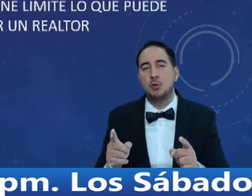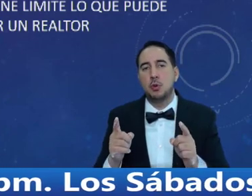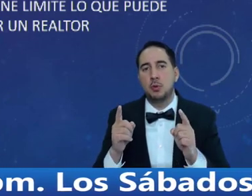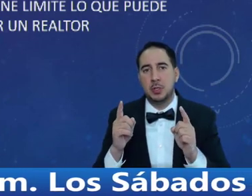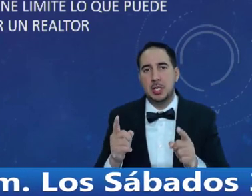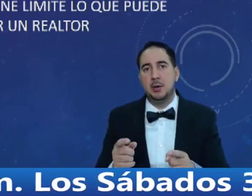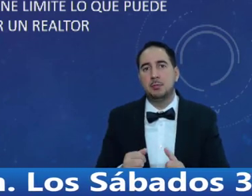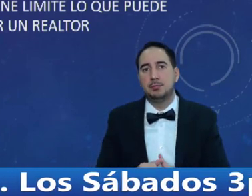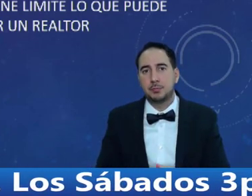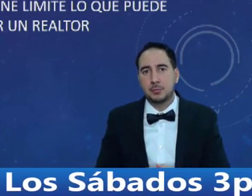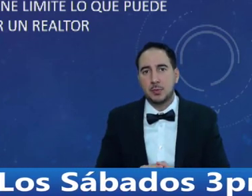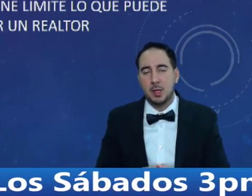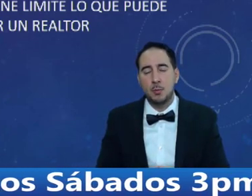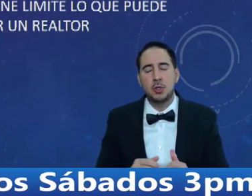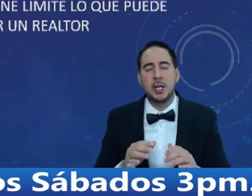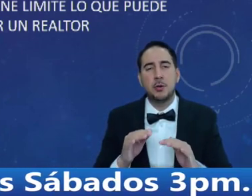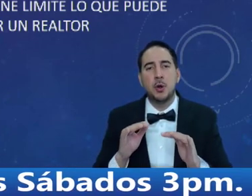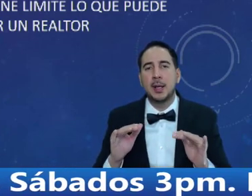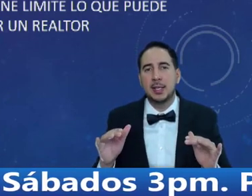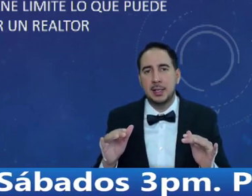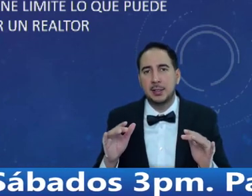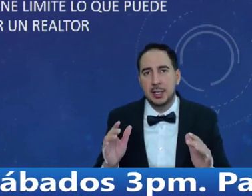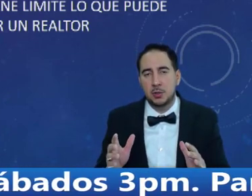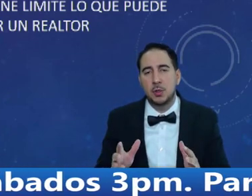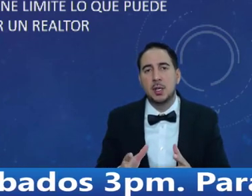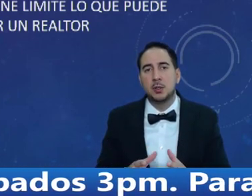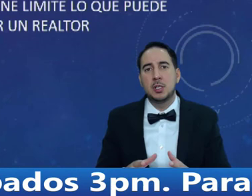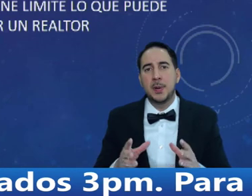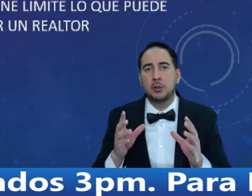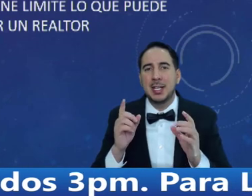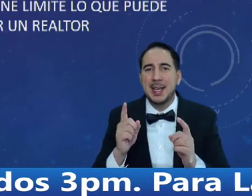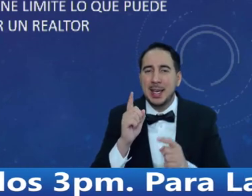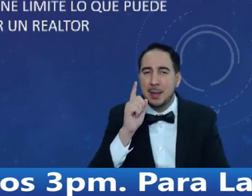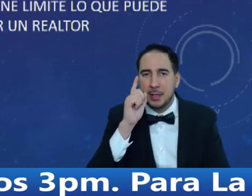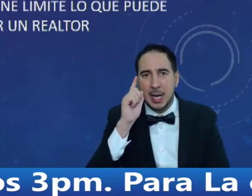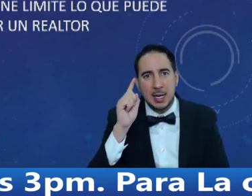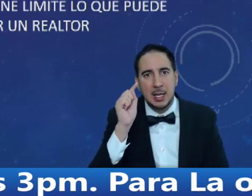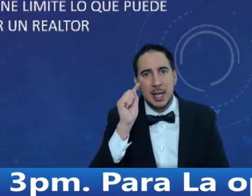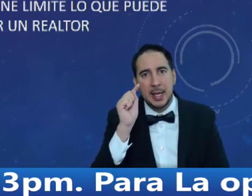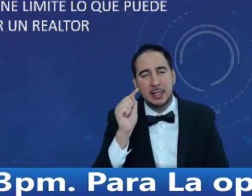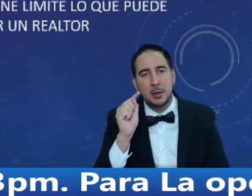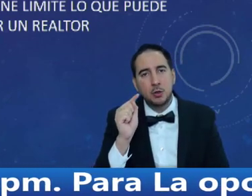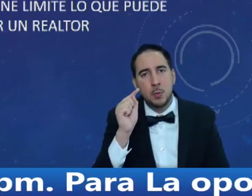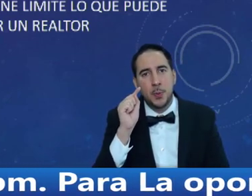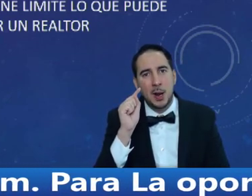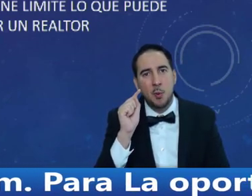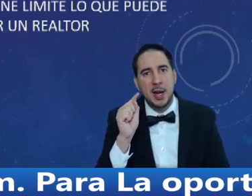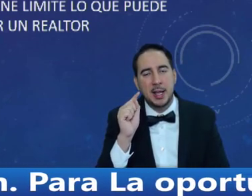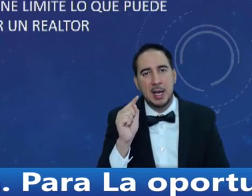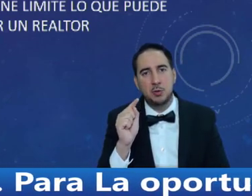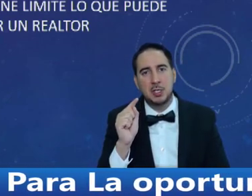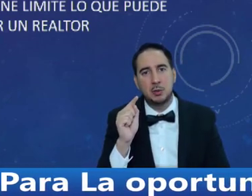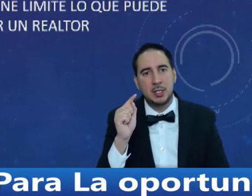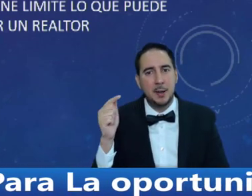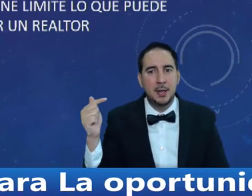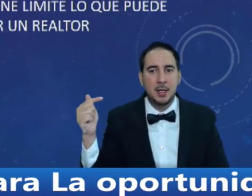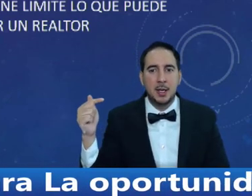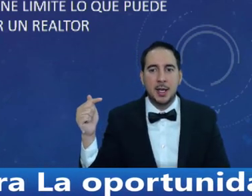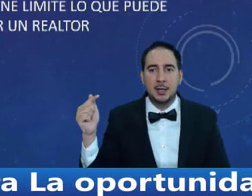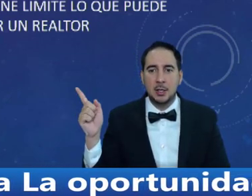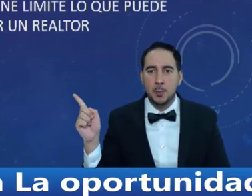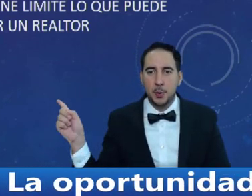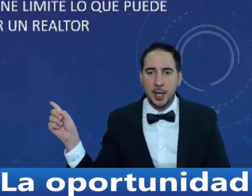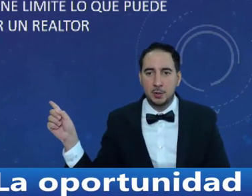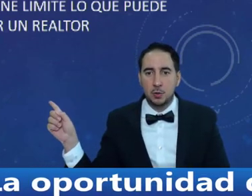ganar mucho dinero, mucho dinero no va a tener techo, entonces, pero tiene que entrar en este negocio por la buena causa, si usted está